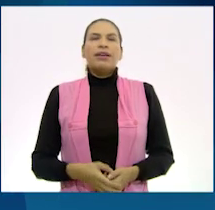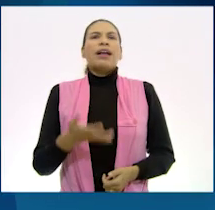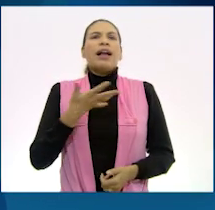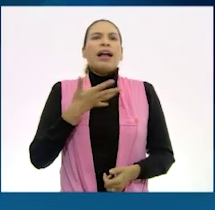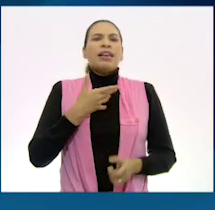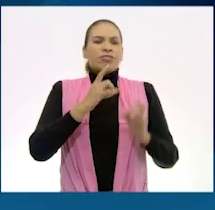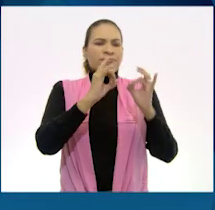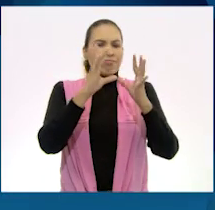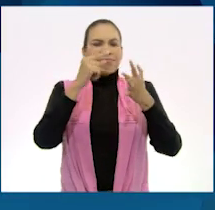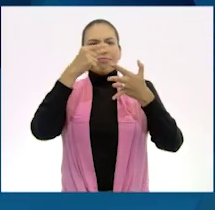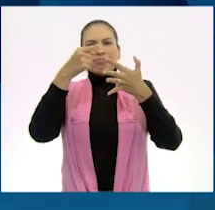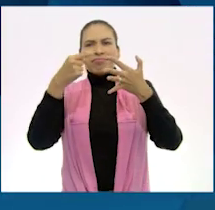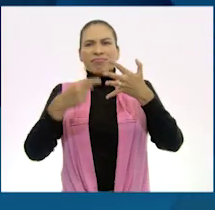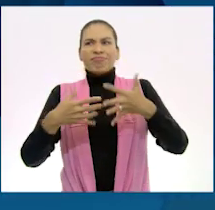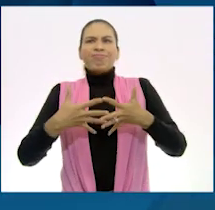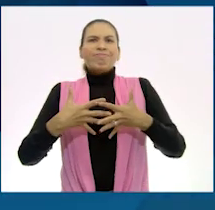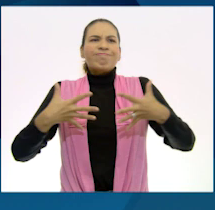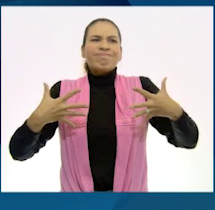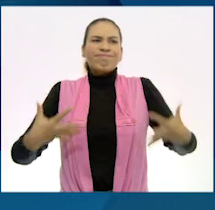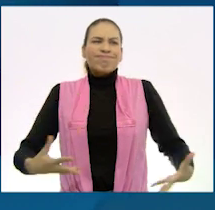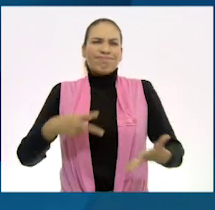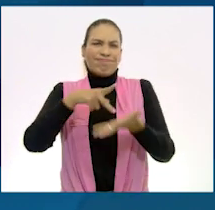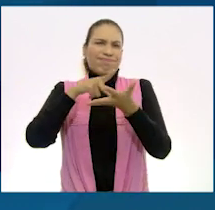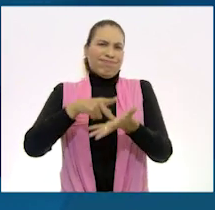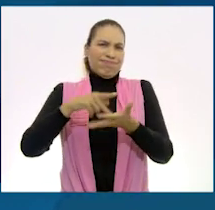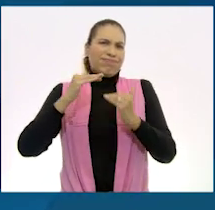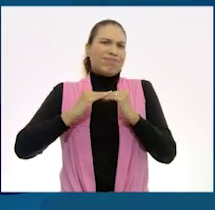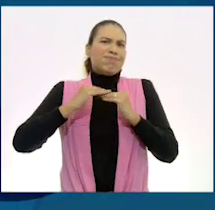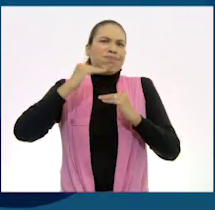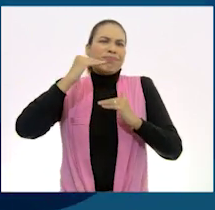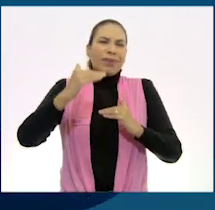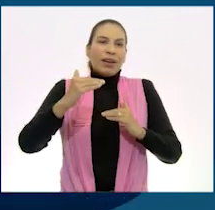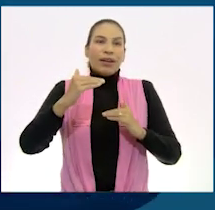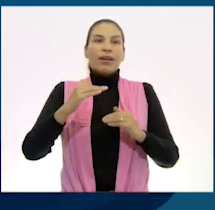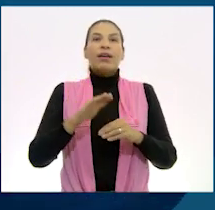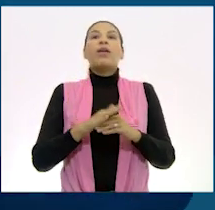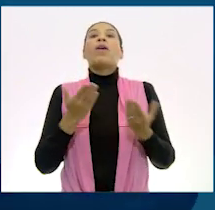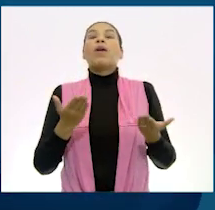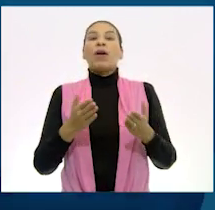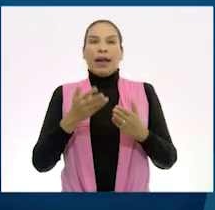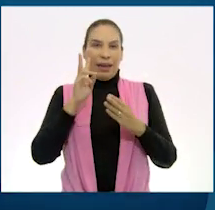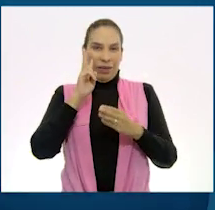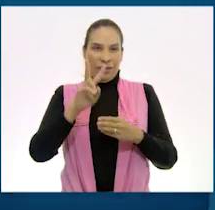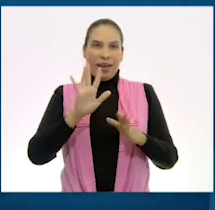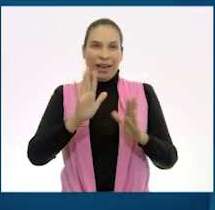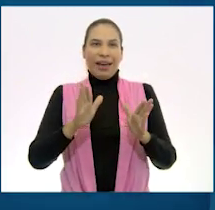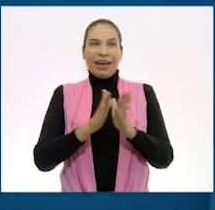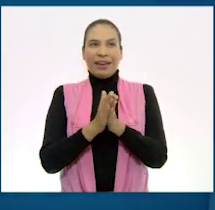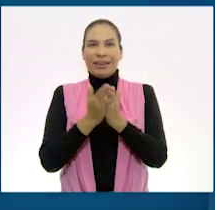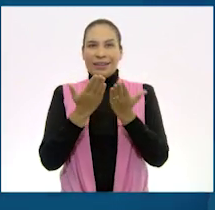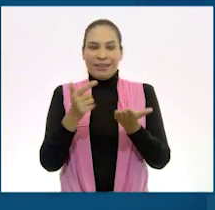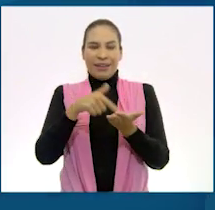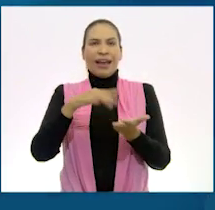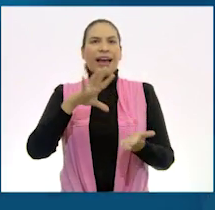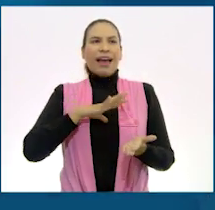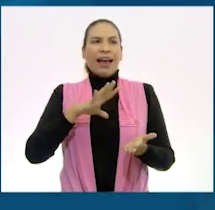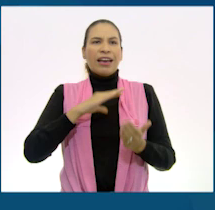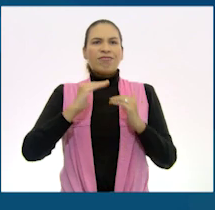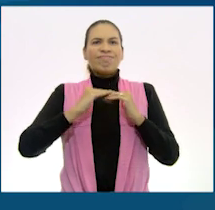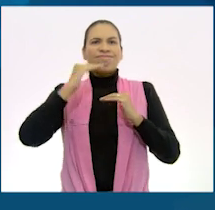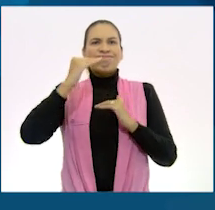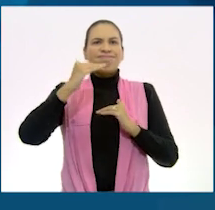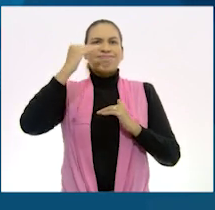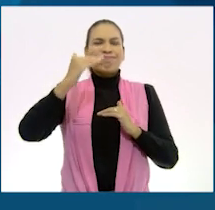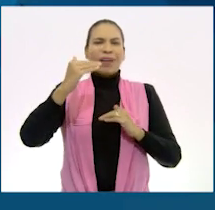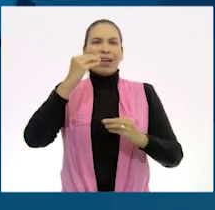tenemos las causas del sobrepeso y la obesidad. Y como ya lo vimos en el libro, hay un aumento en